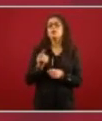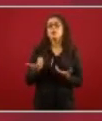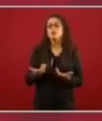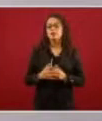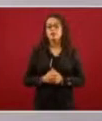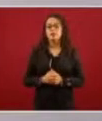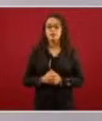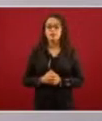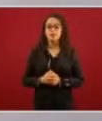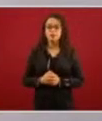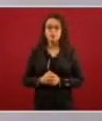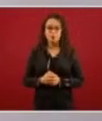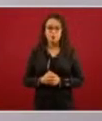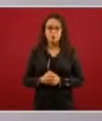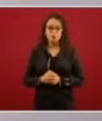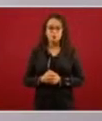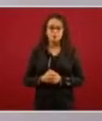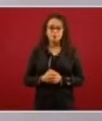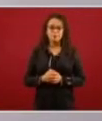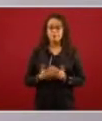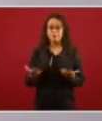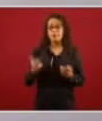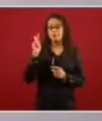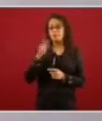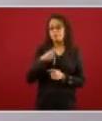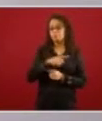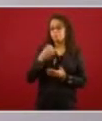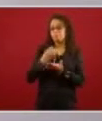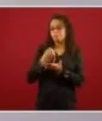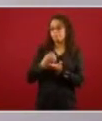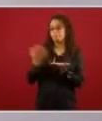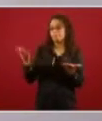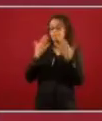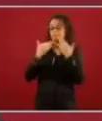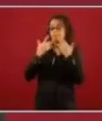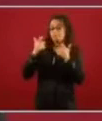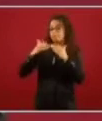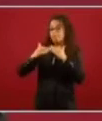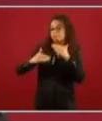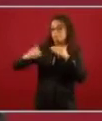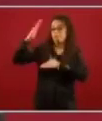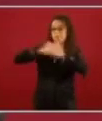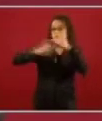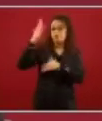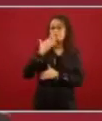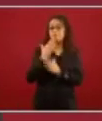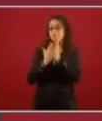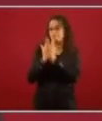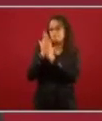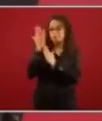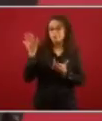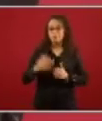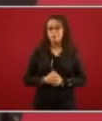con el supuesto crecimiento económico. Pero ¿qué sucedió durante todo el periodo neoliberal? No